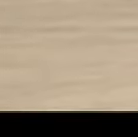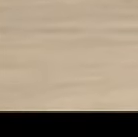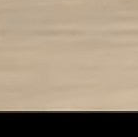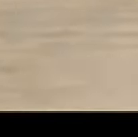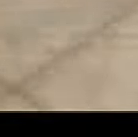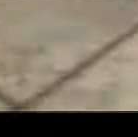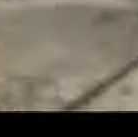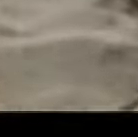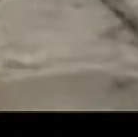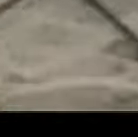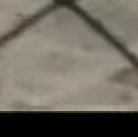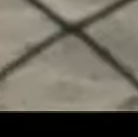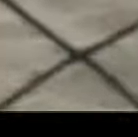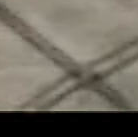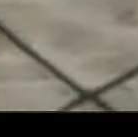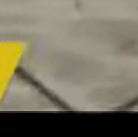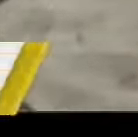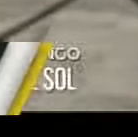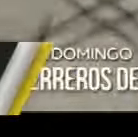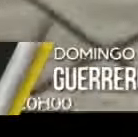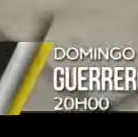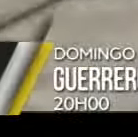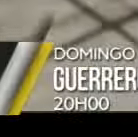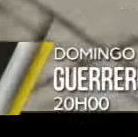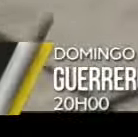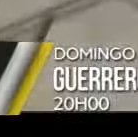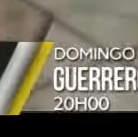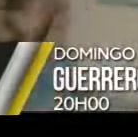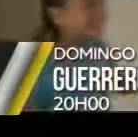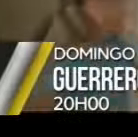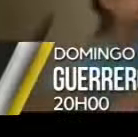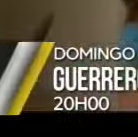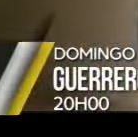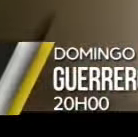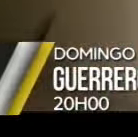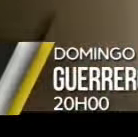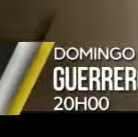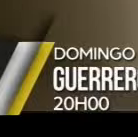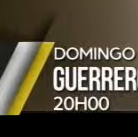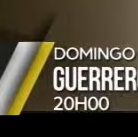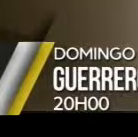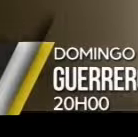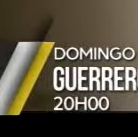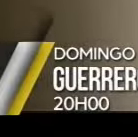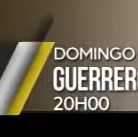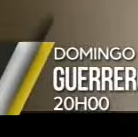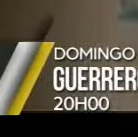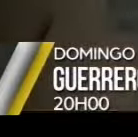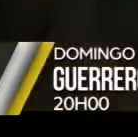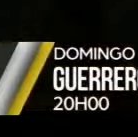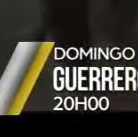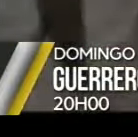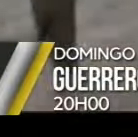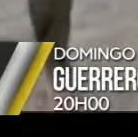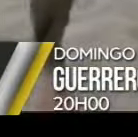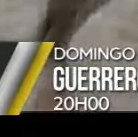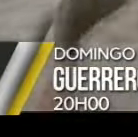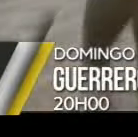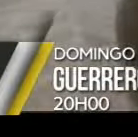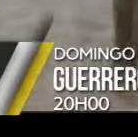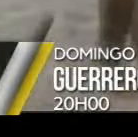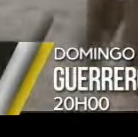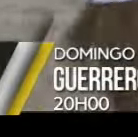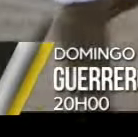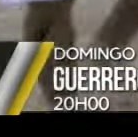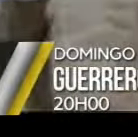Algo que nosotros siempre nos imaginábamos, pero que nunca se daba. El fútbol me ha dado la posibilidad ahora de clasificar a un mundial. Es algo que soy muy agradecido de